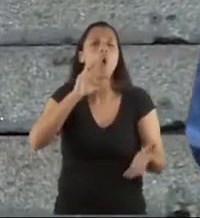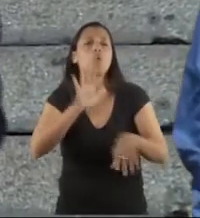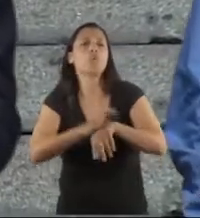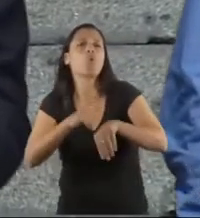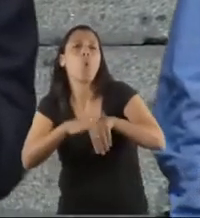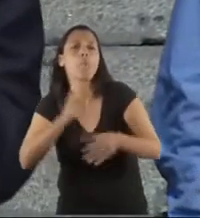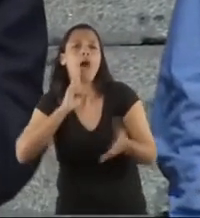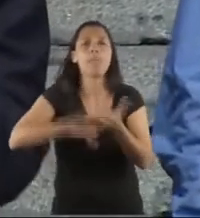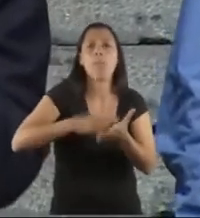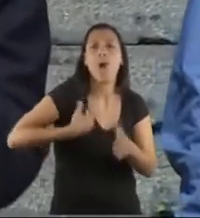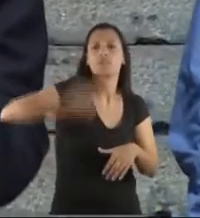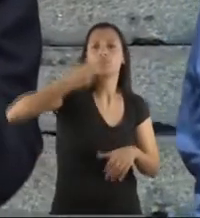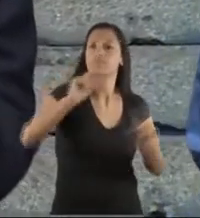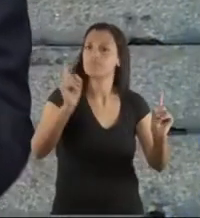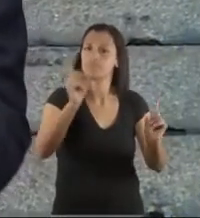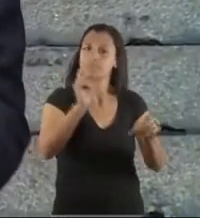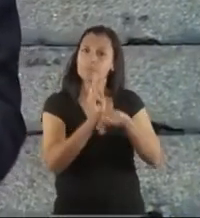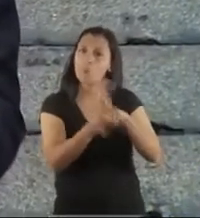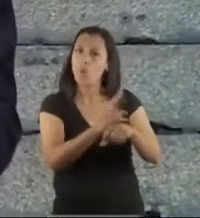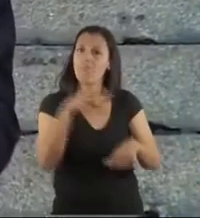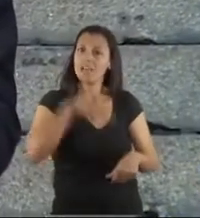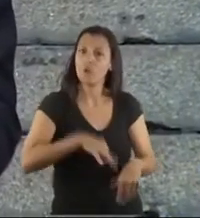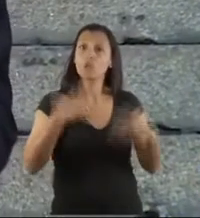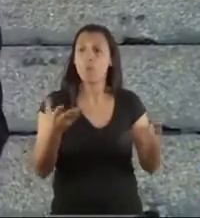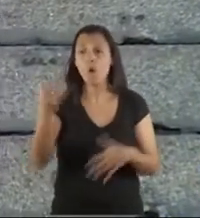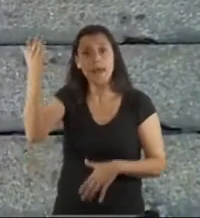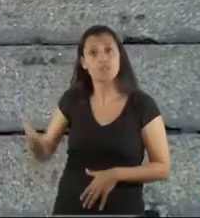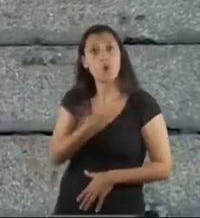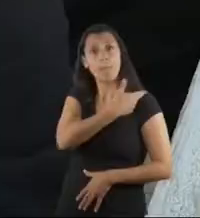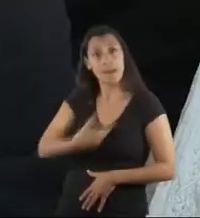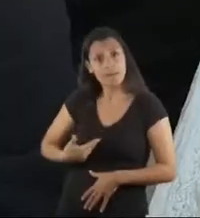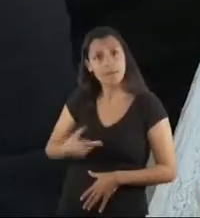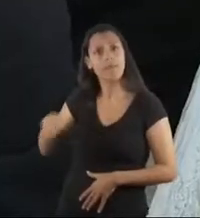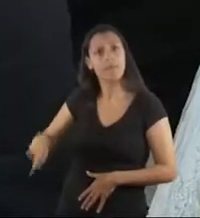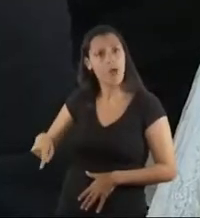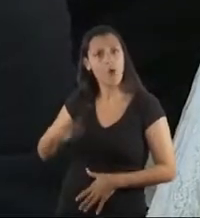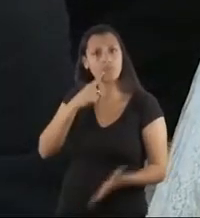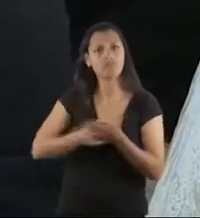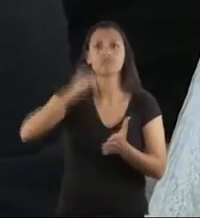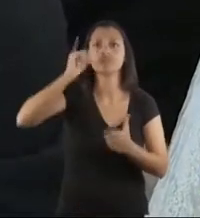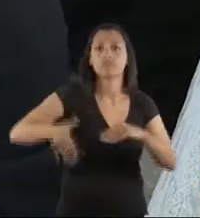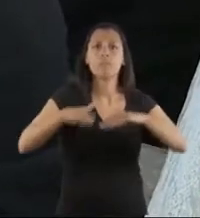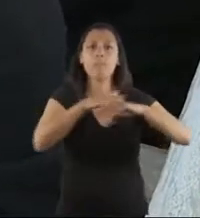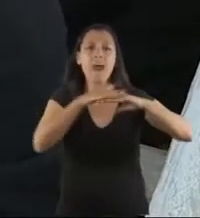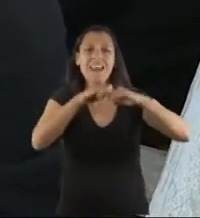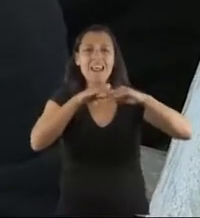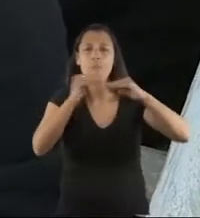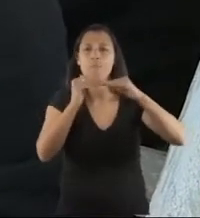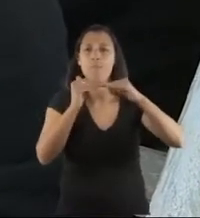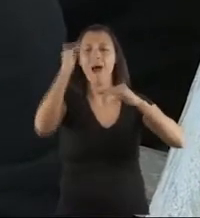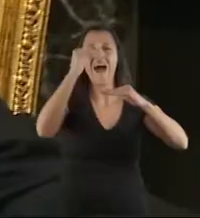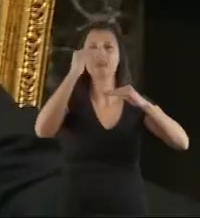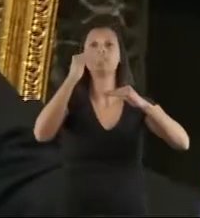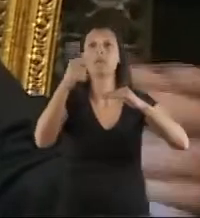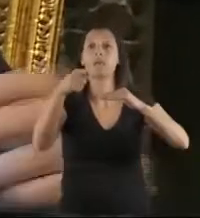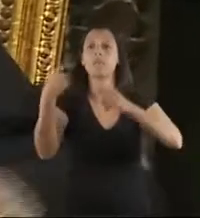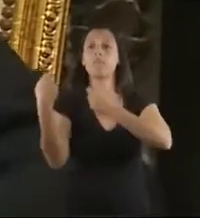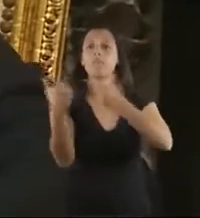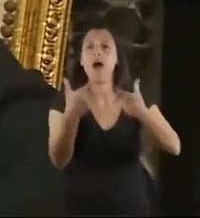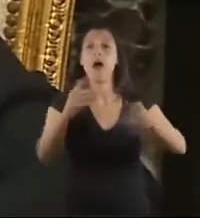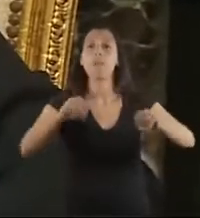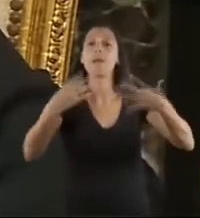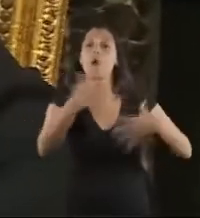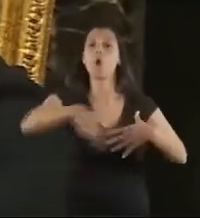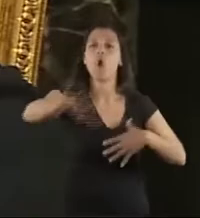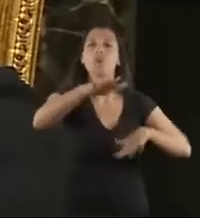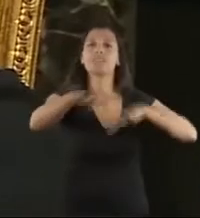hoy el presidente tomó la decisión de avanzar en la suba del mínimo no imponible nos permite mejorar no